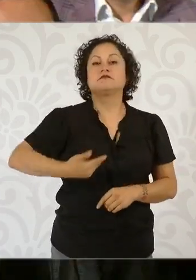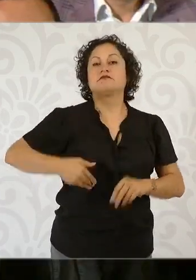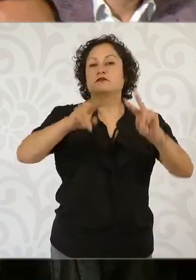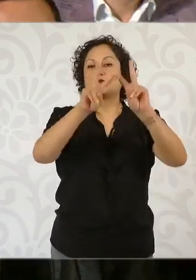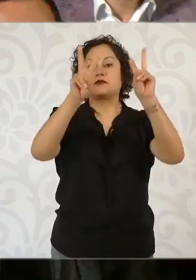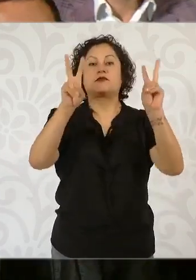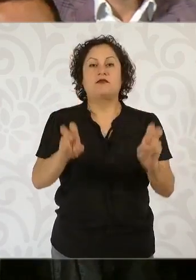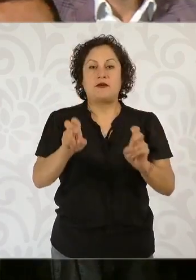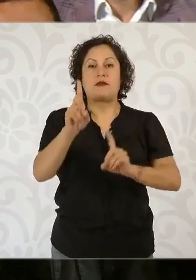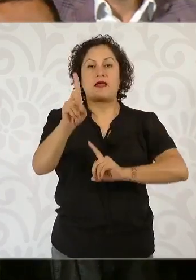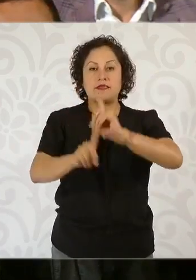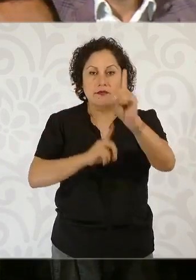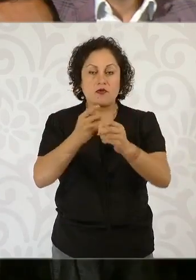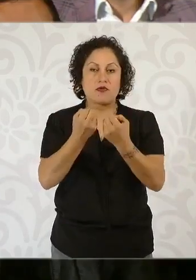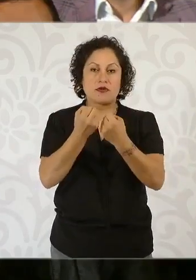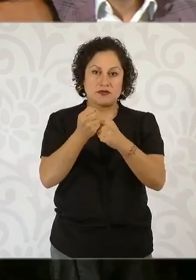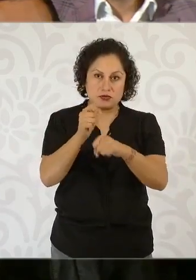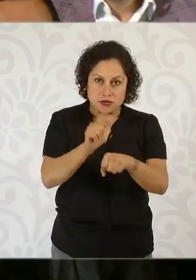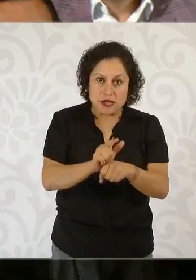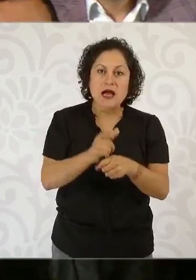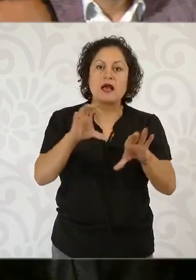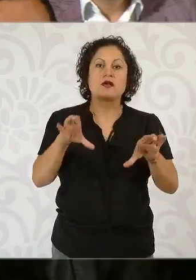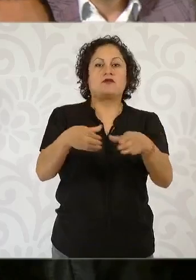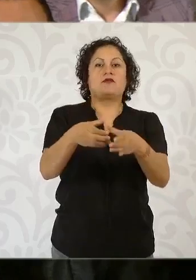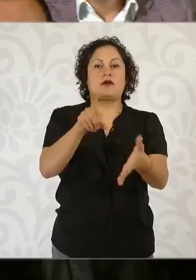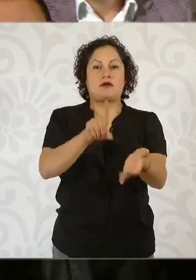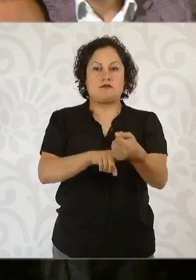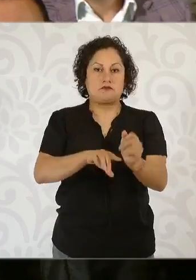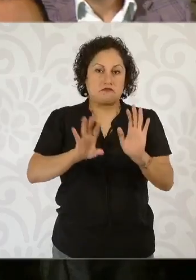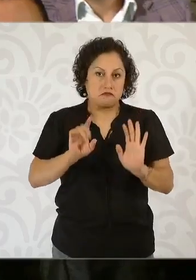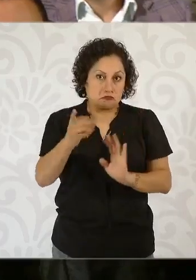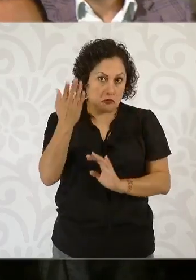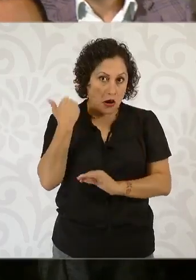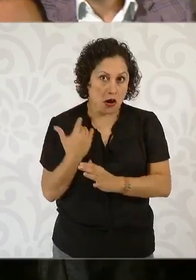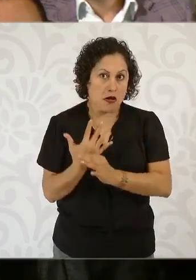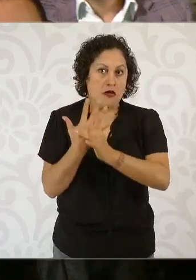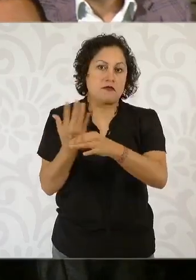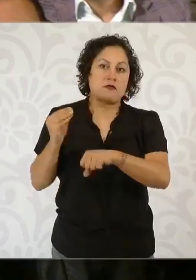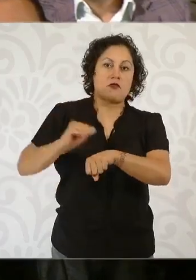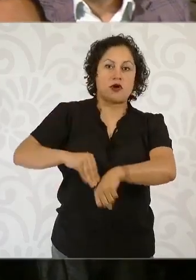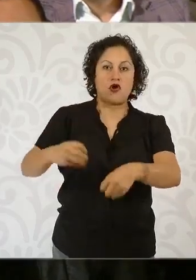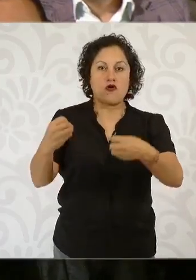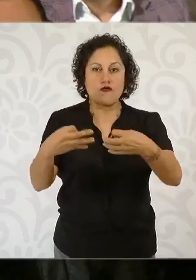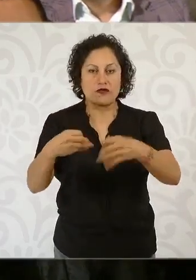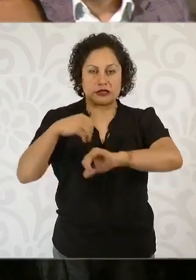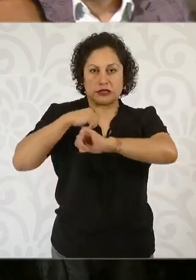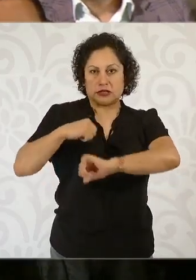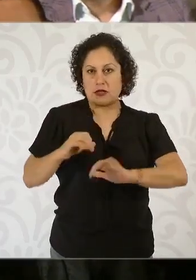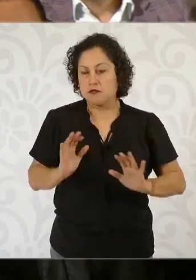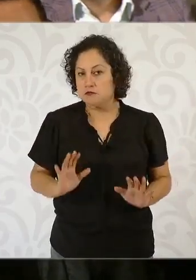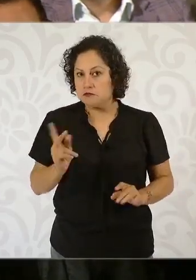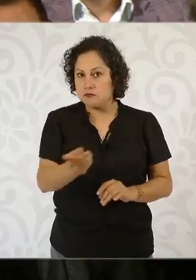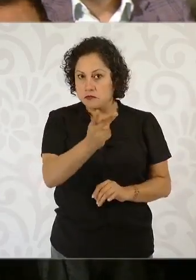social y comunitario, que se había anunciado que iba a ir también de la mano, se crearía una oficina. Quisiera preguntarle, y bueno, que esto estaría a cargo de